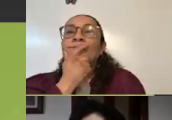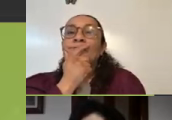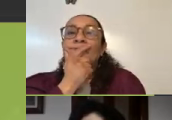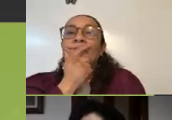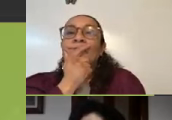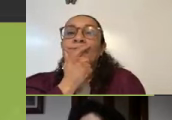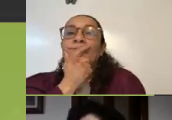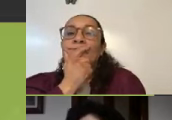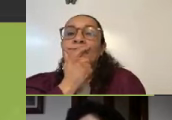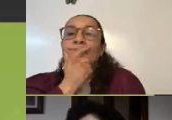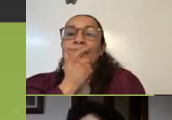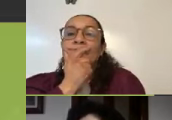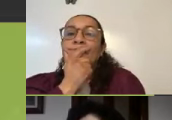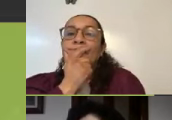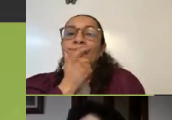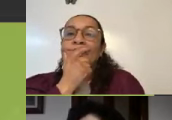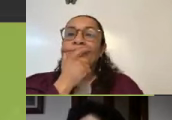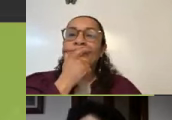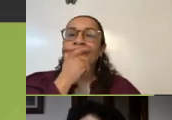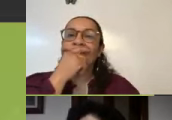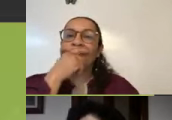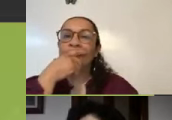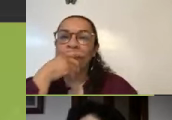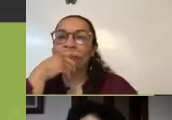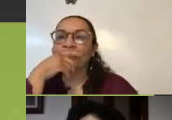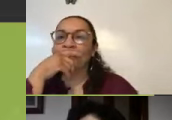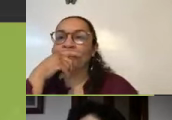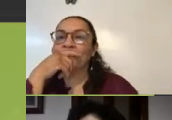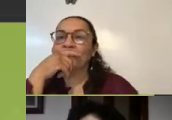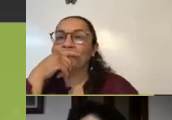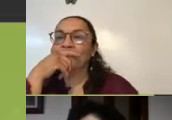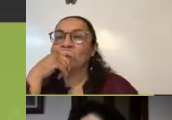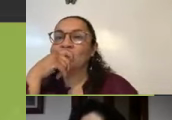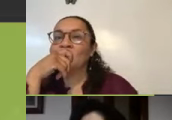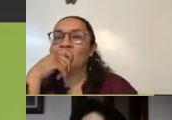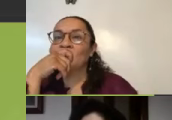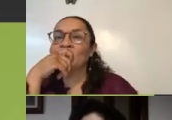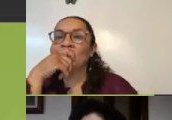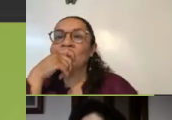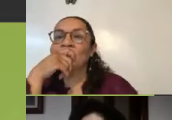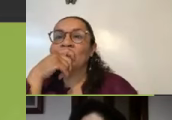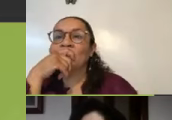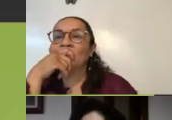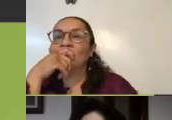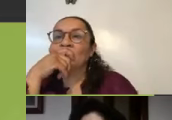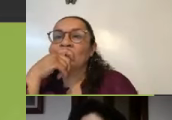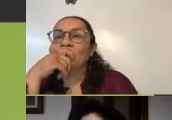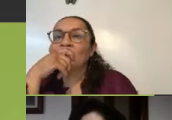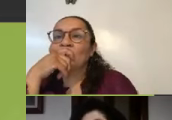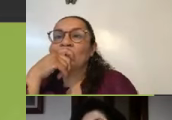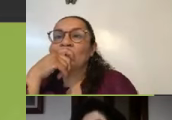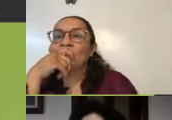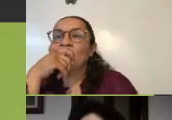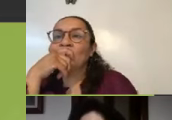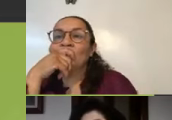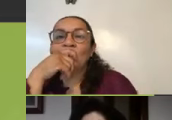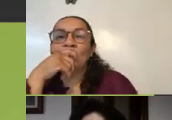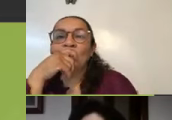ejercicio más eficiente tanto del control del cumplimiento de obligaciones como de las facultades de comprobación.